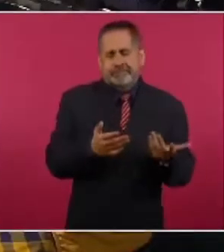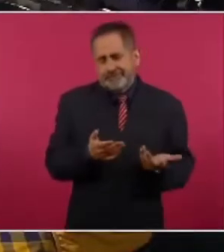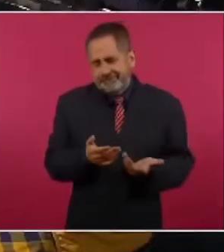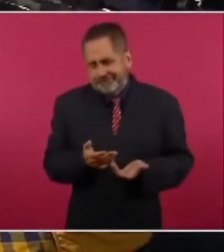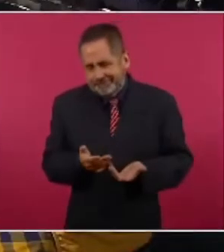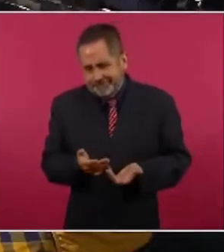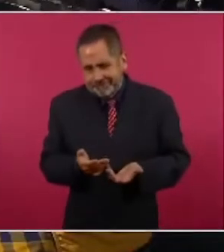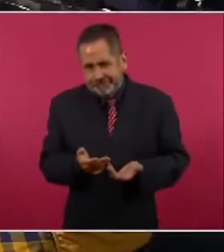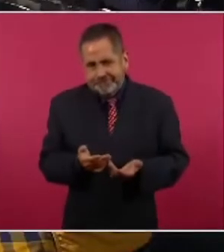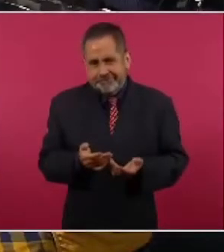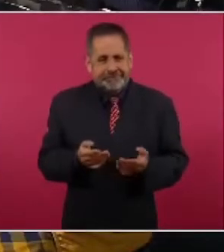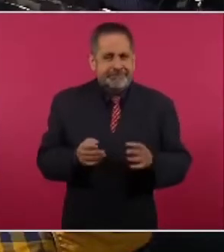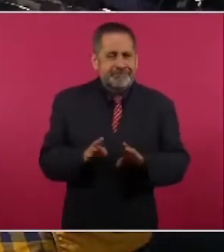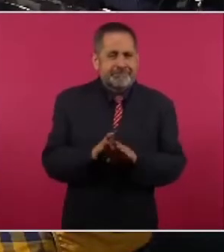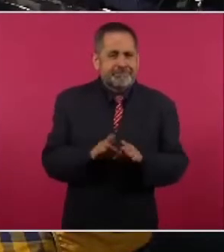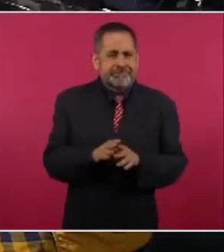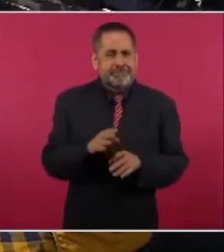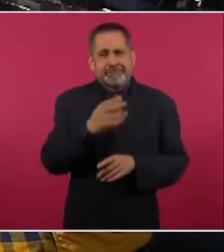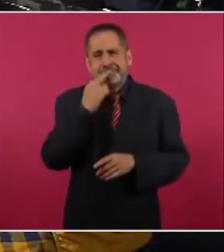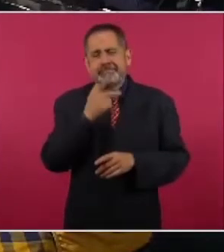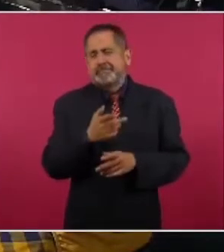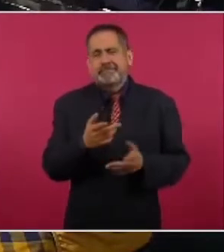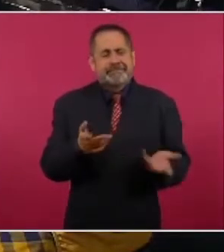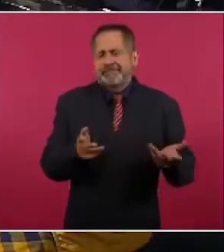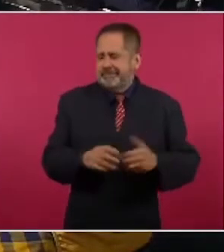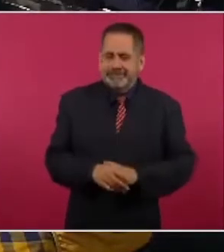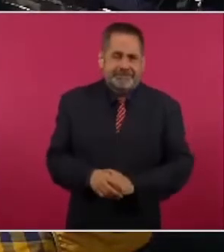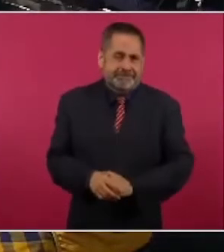va a ser mejor.